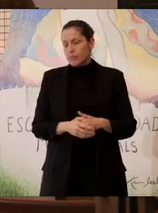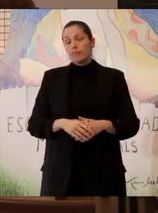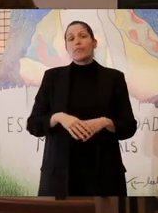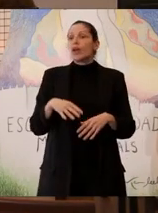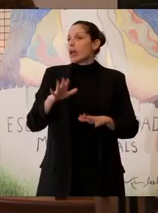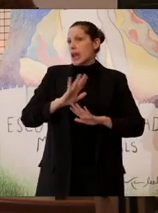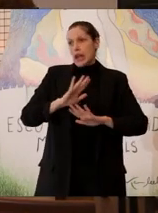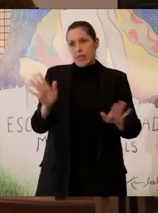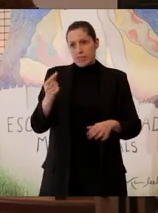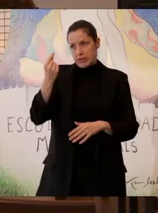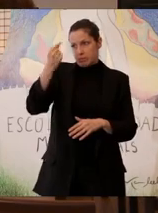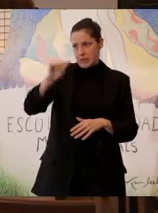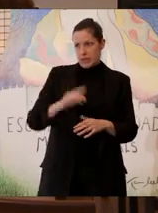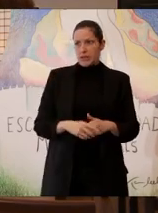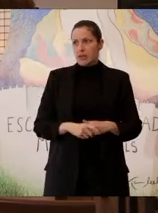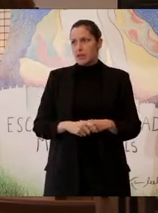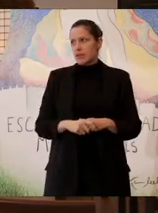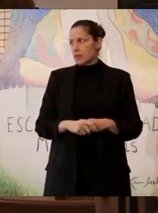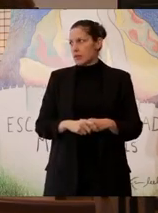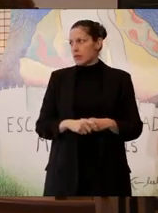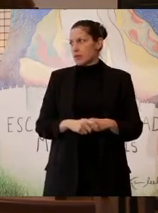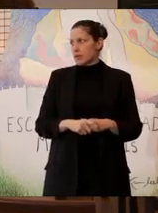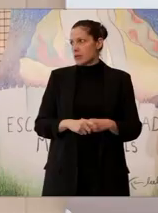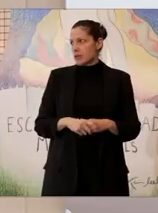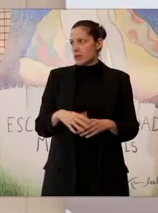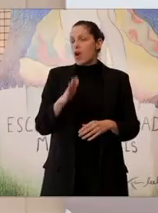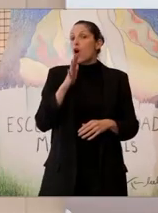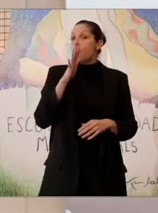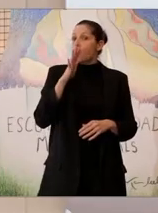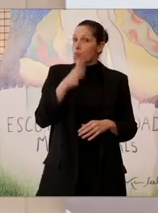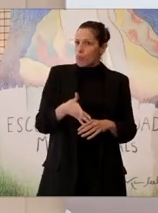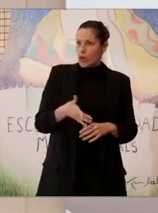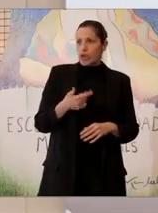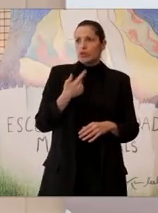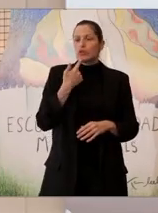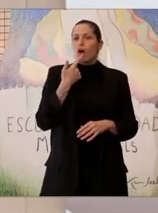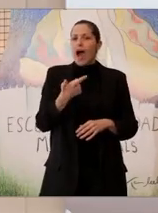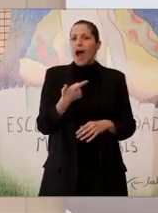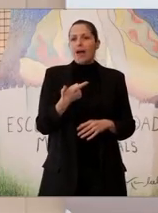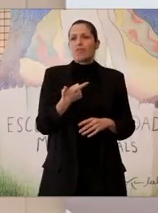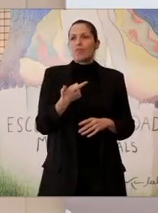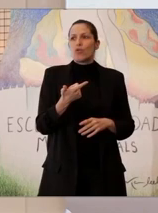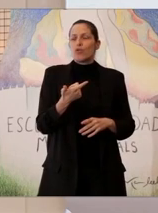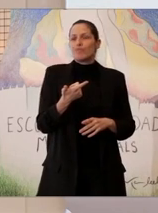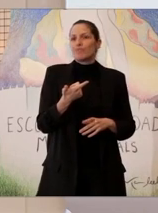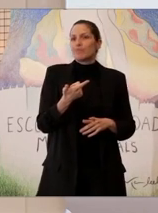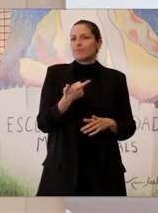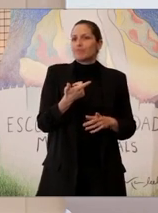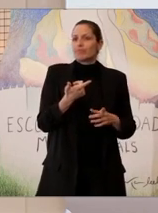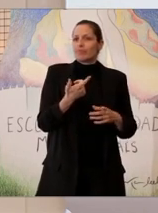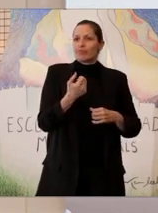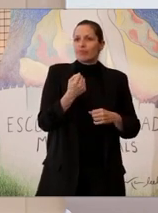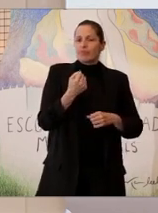agradecer su intervención. Por eso yo hablaba de concentración, no de repunte, porque además hemos mantenido el mismo